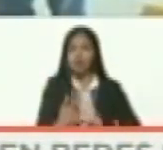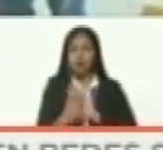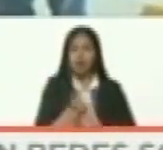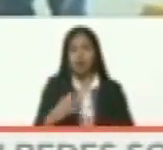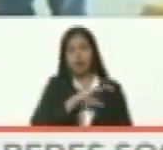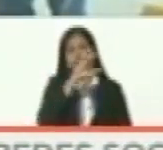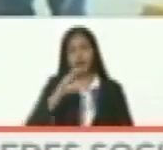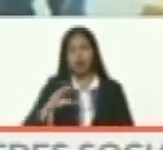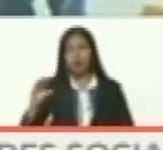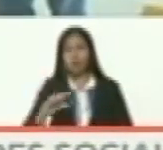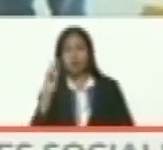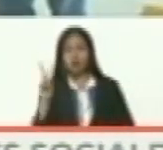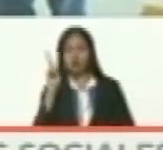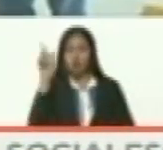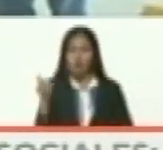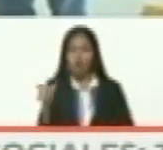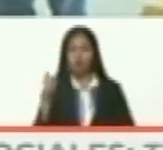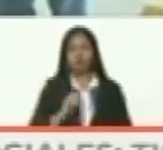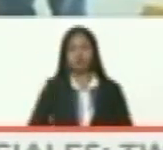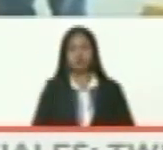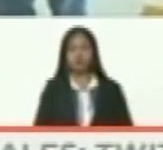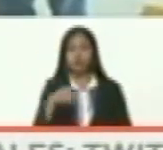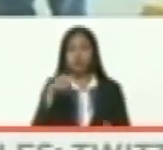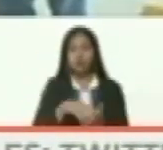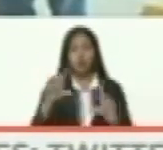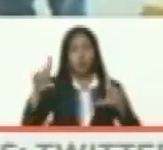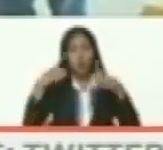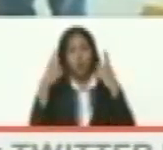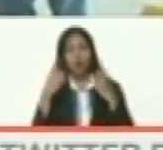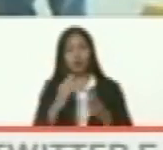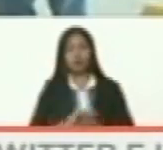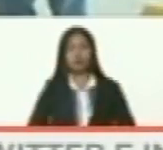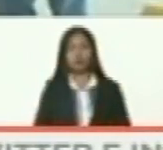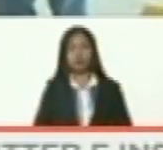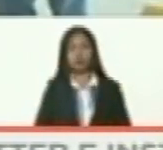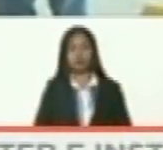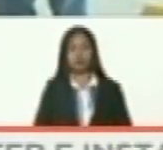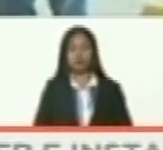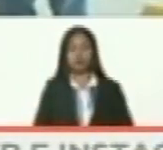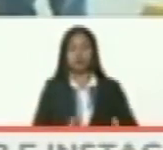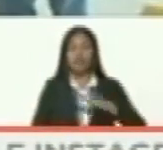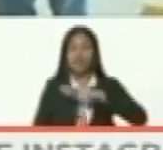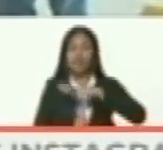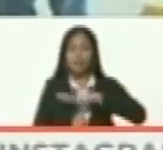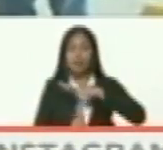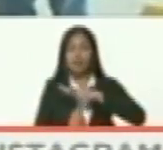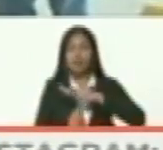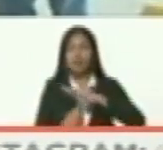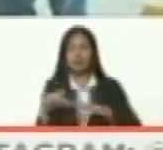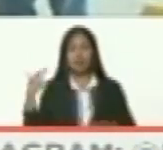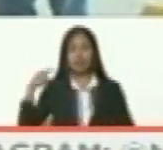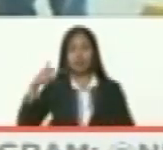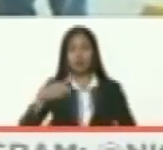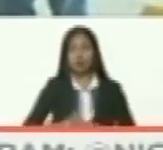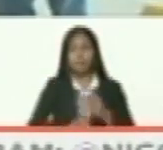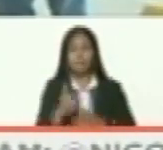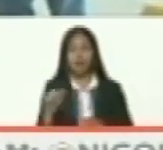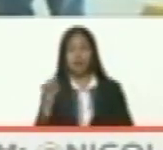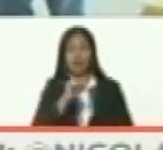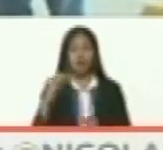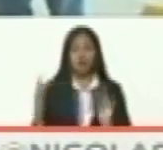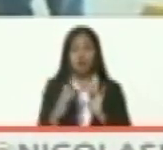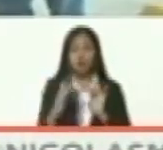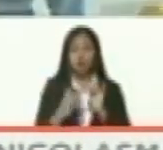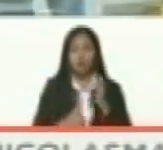Caribe venezolano, en La Guaira, en este estado hermoso de La Guaira, el terminal de transporte e